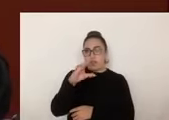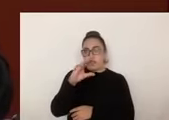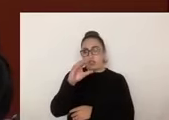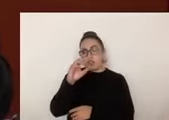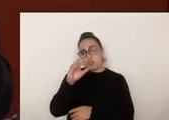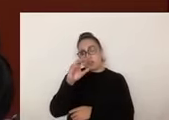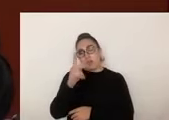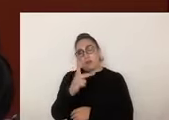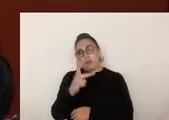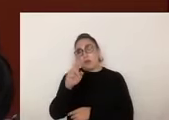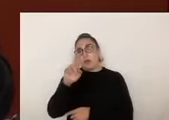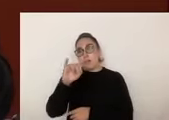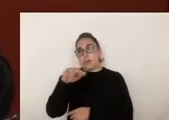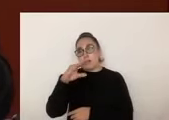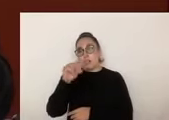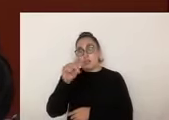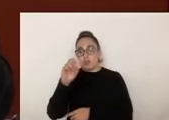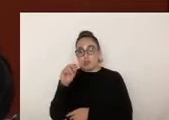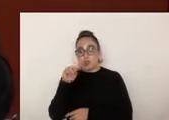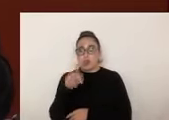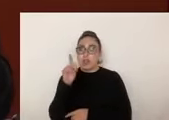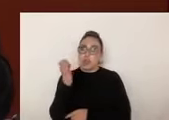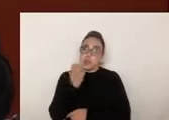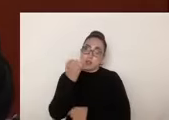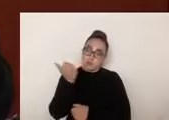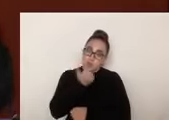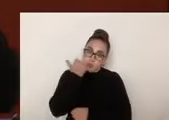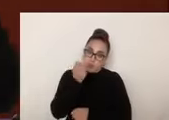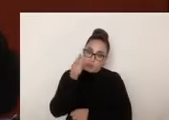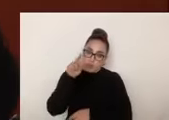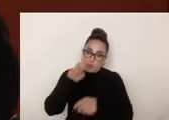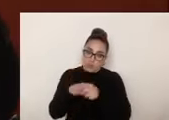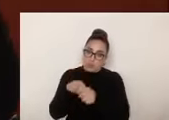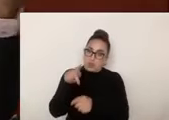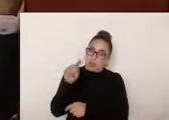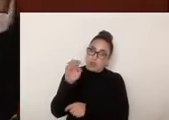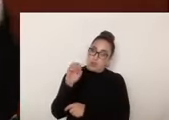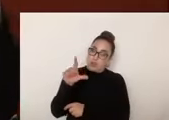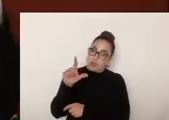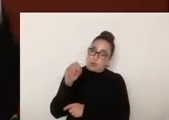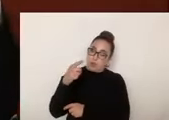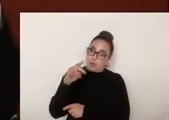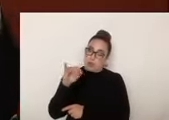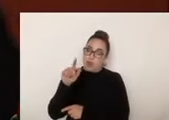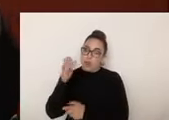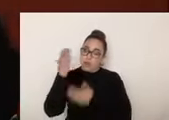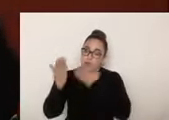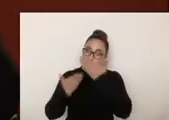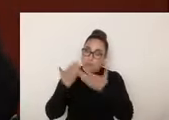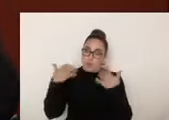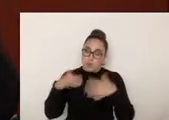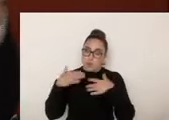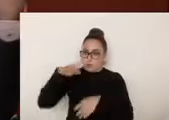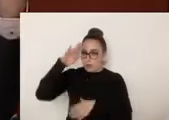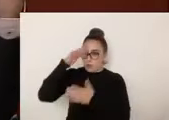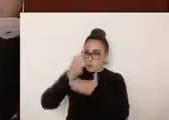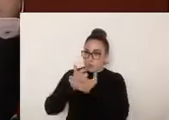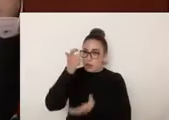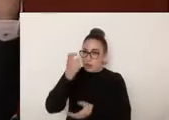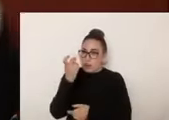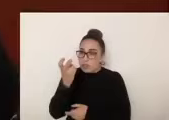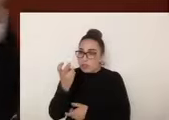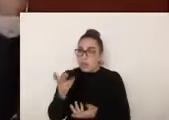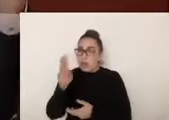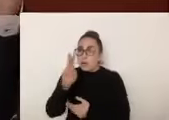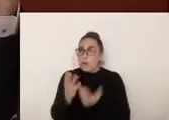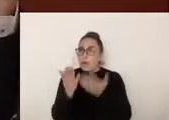este grupo, porque los estudiantes de teología en Princeton son gente que paga un montón de dinero, porque Princeton es muy caro, para estudiar una cosa que no tiene apenas salidas